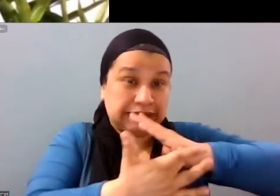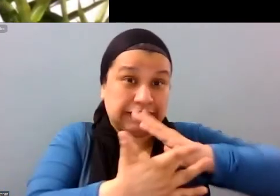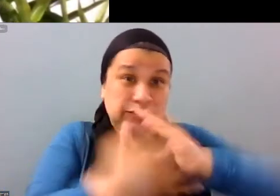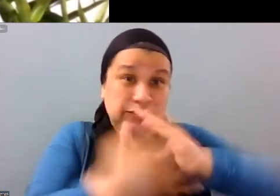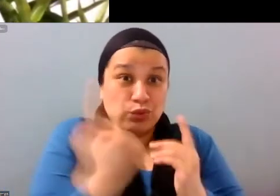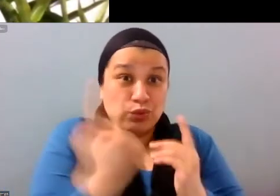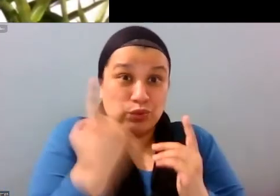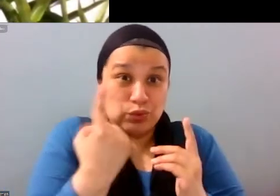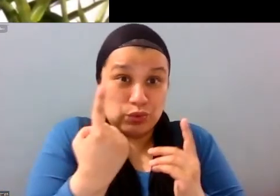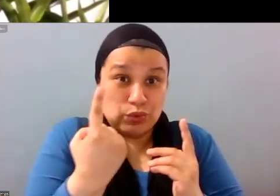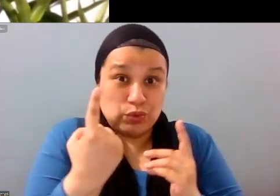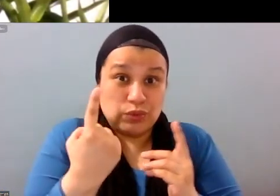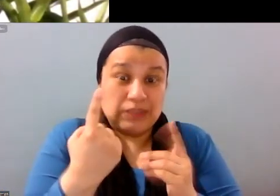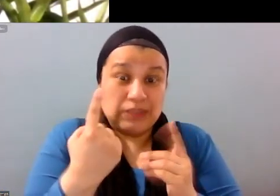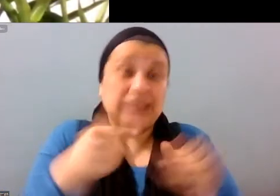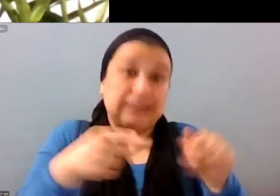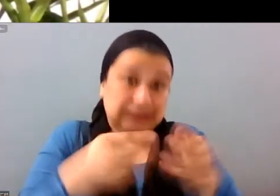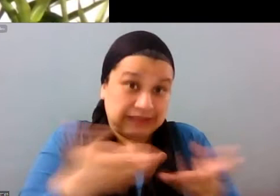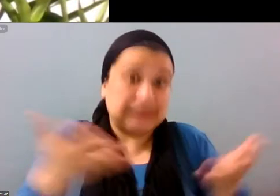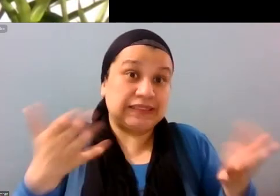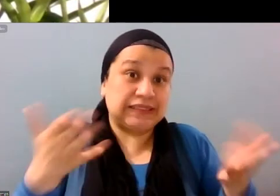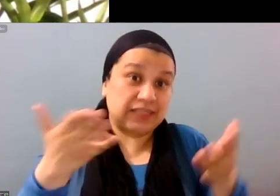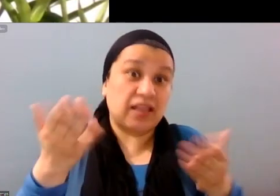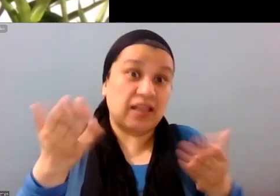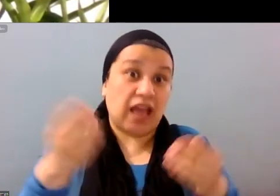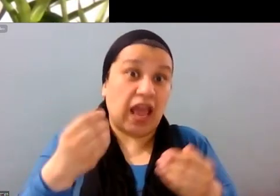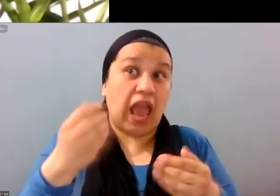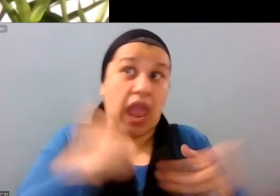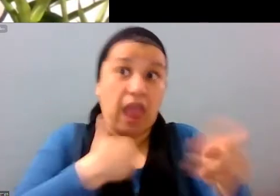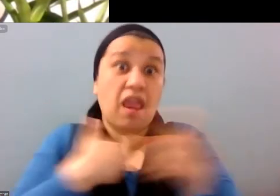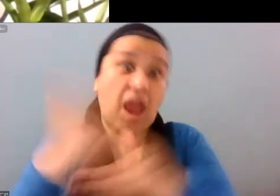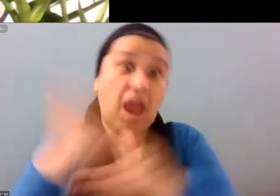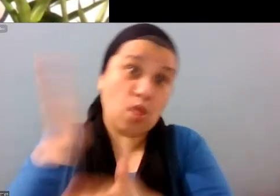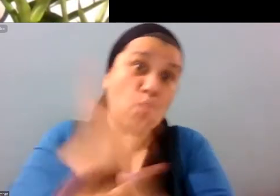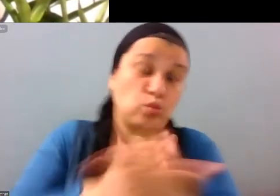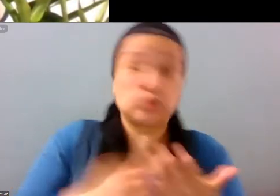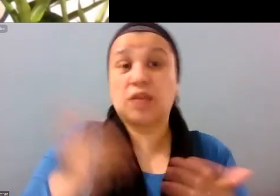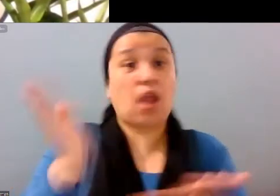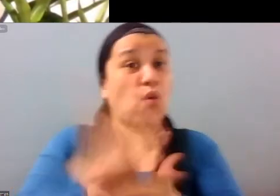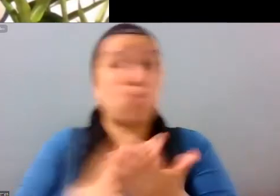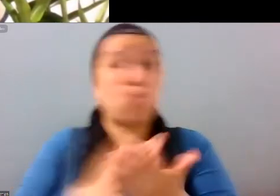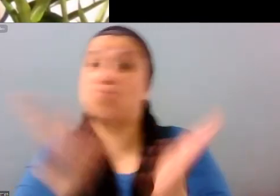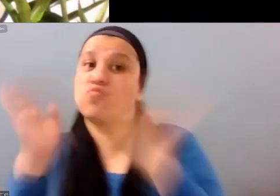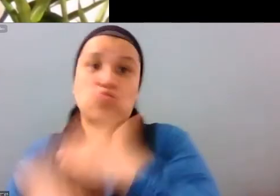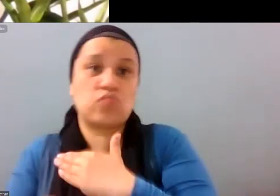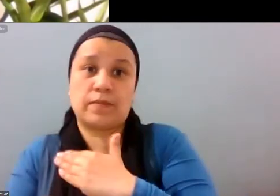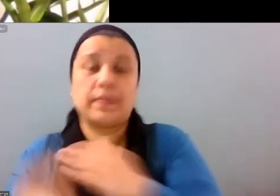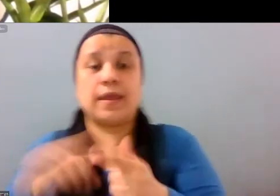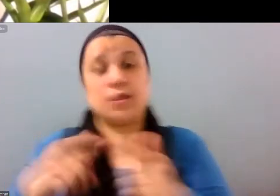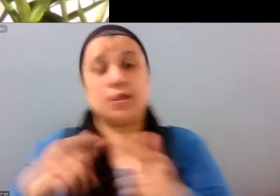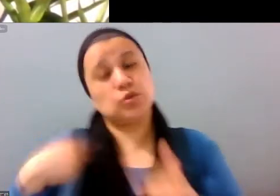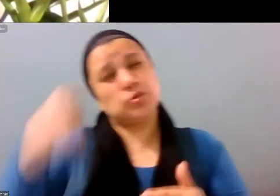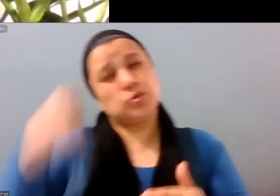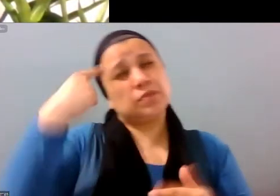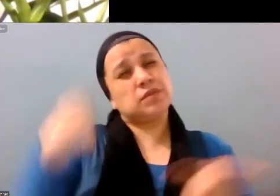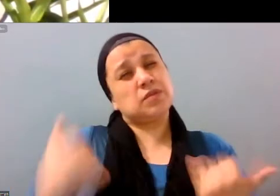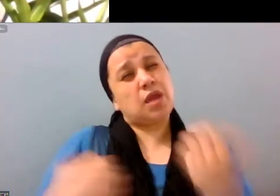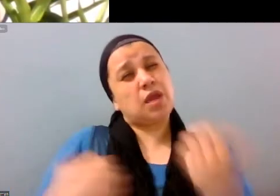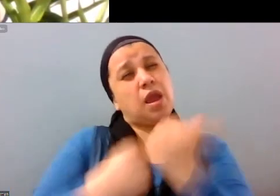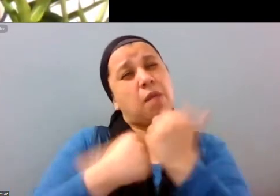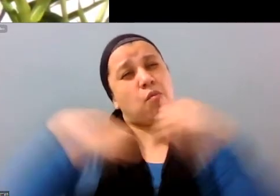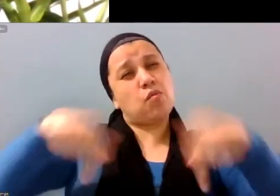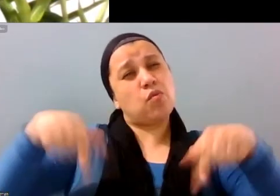que esas herramientas no están disponibles entonces yo creo que sí el apoyo más que todo que nos podemos dar en estos momentos